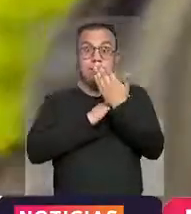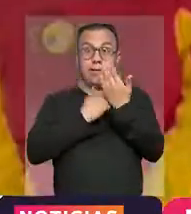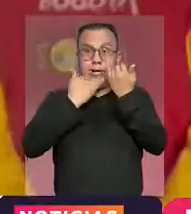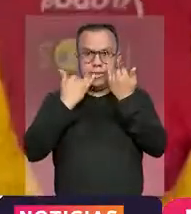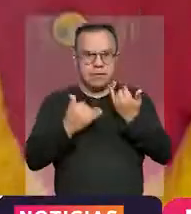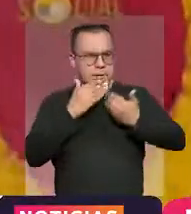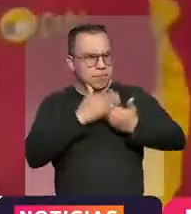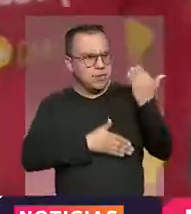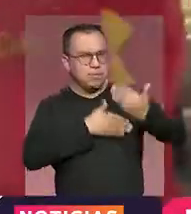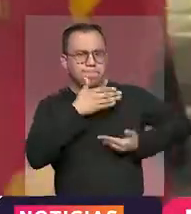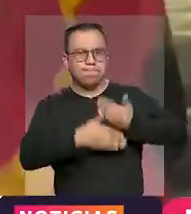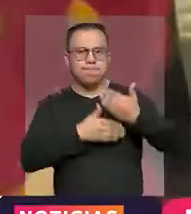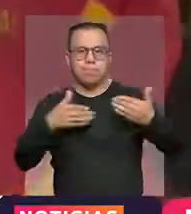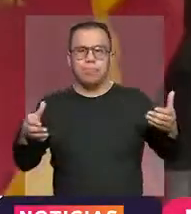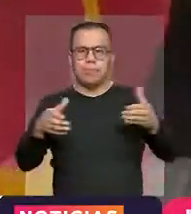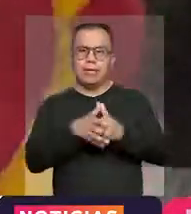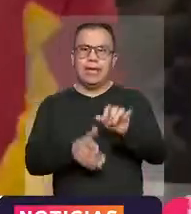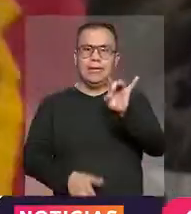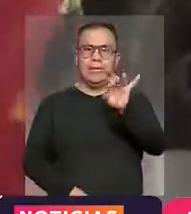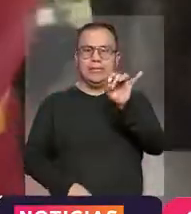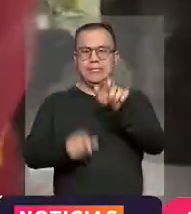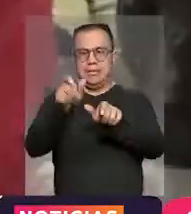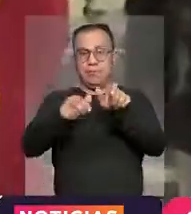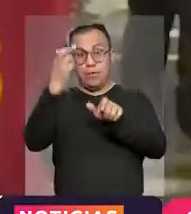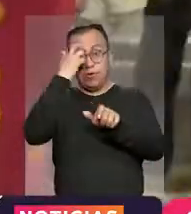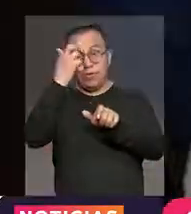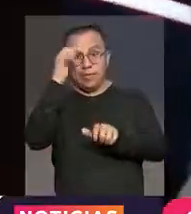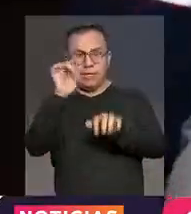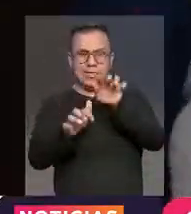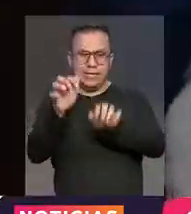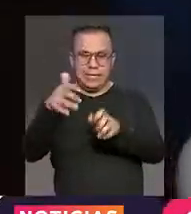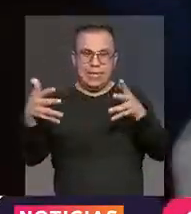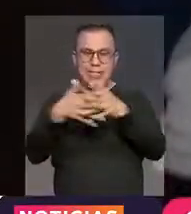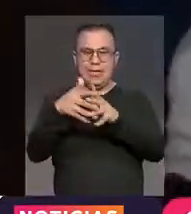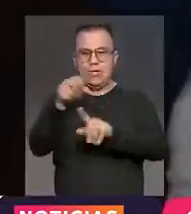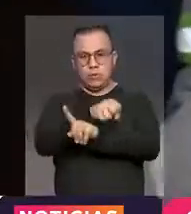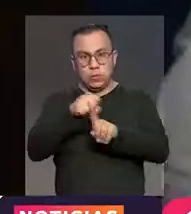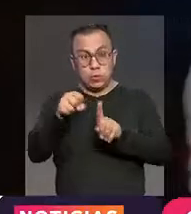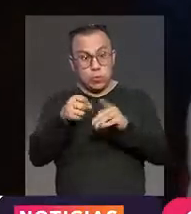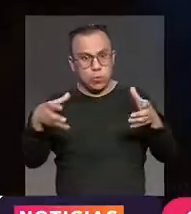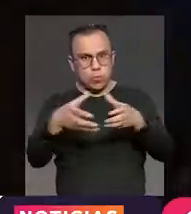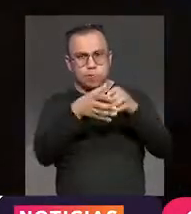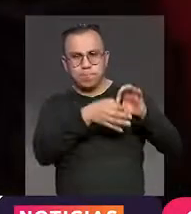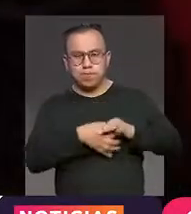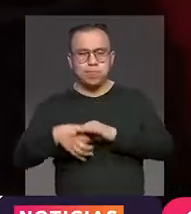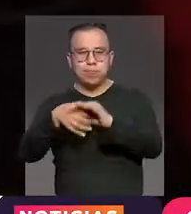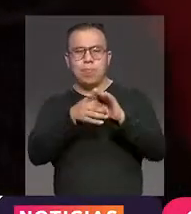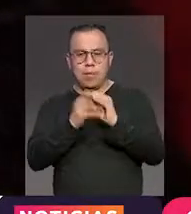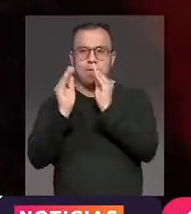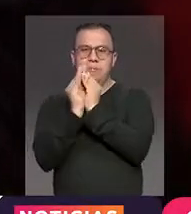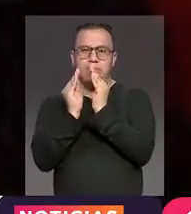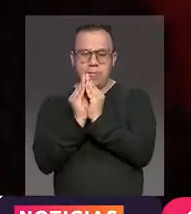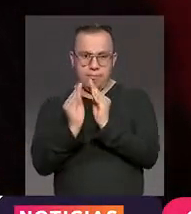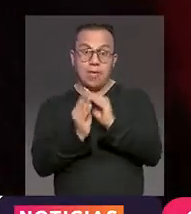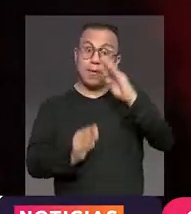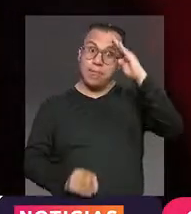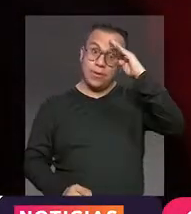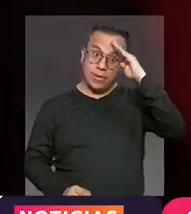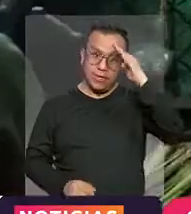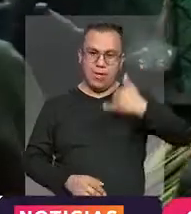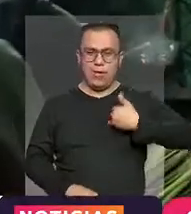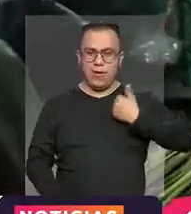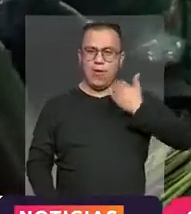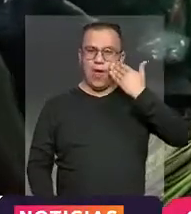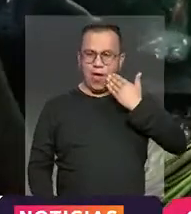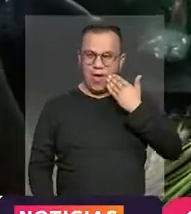dieron inicio al operativo. 15 profesionales de la Secretaría de Integración Social, en conjunto con el ICBF y Policía de Infancia y